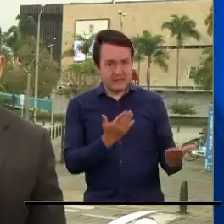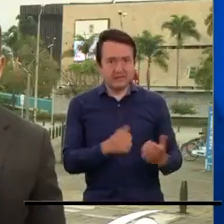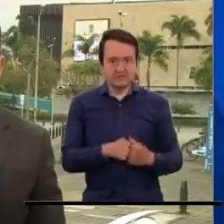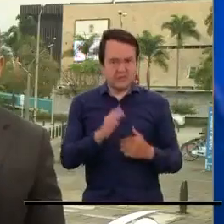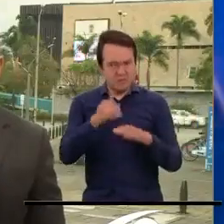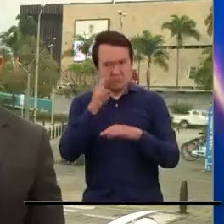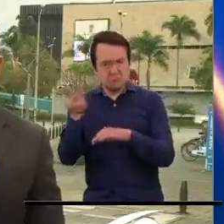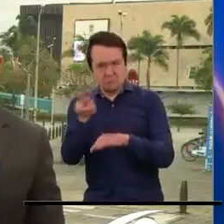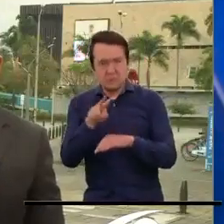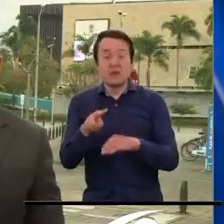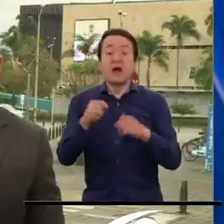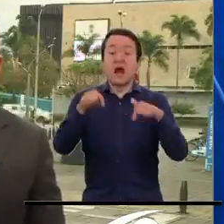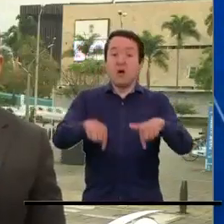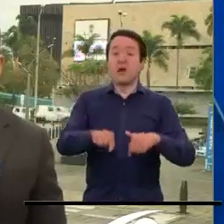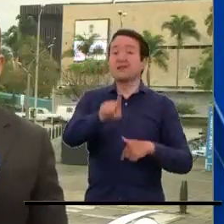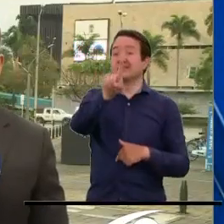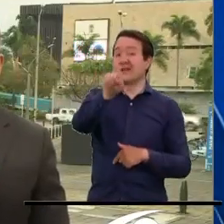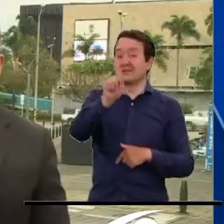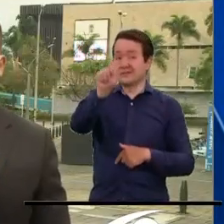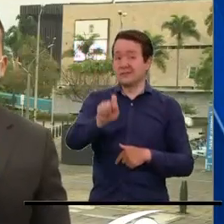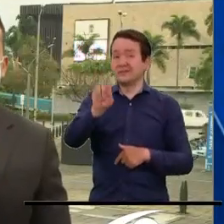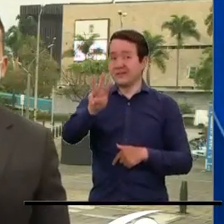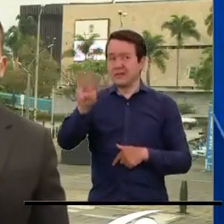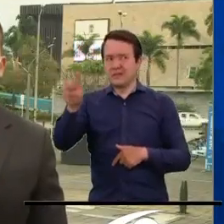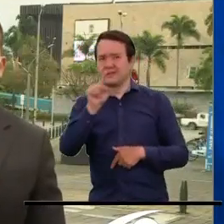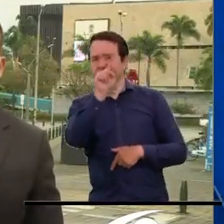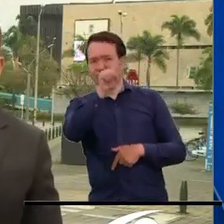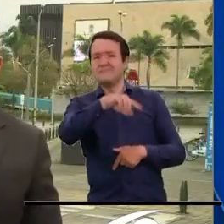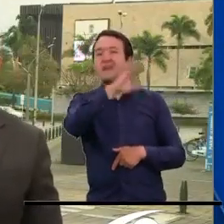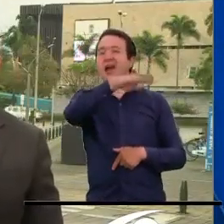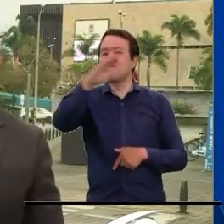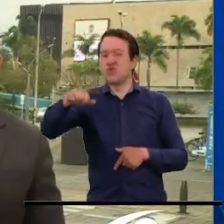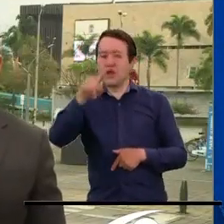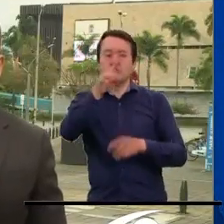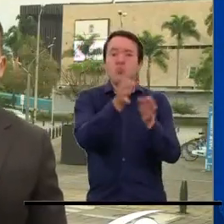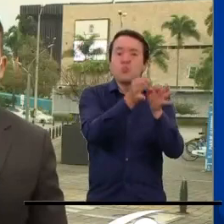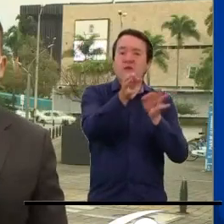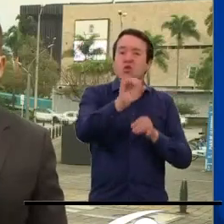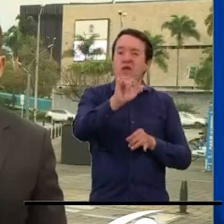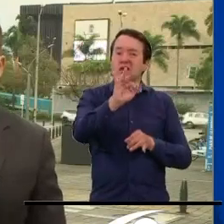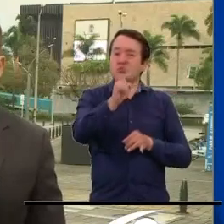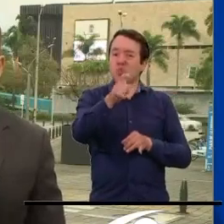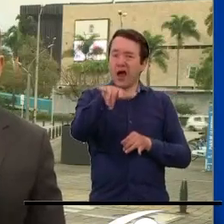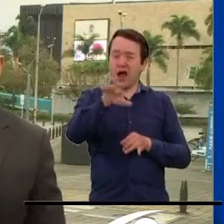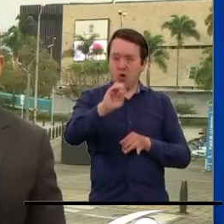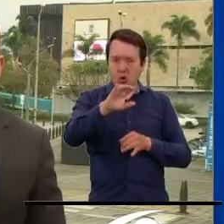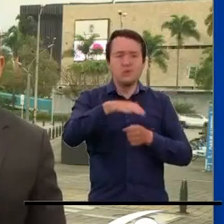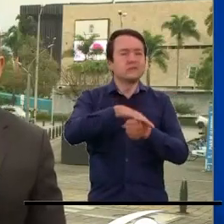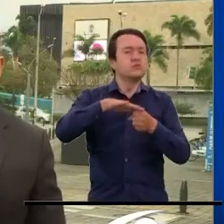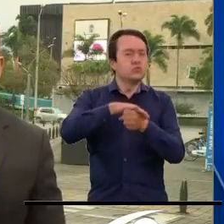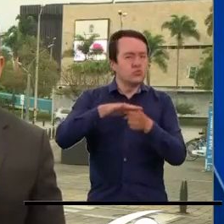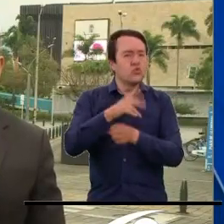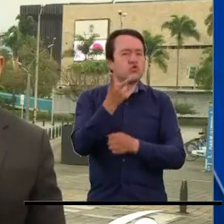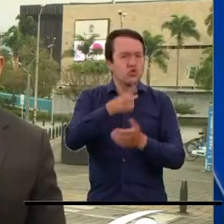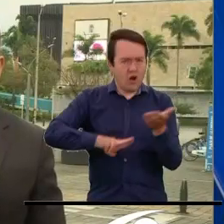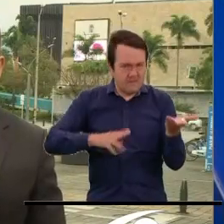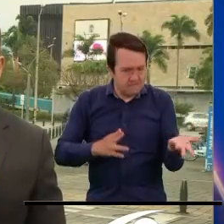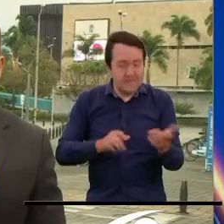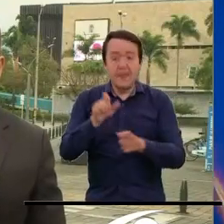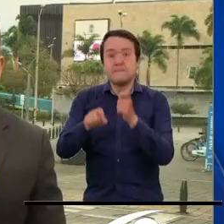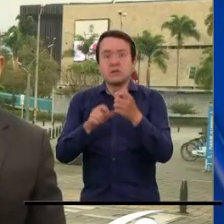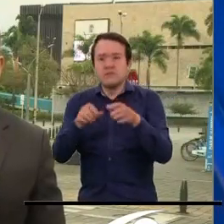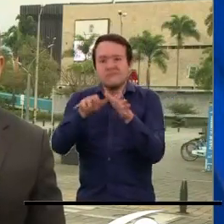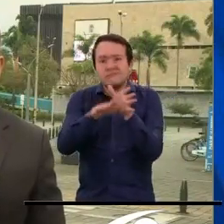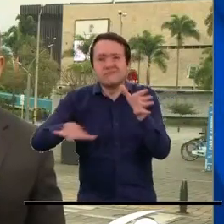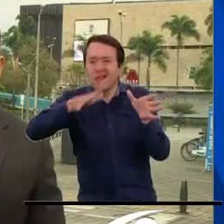Vamos a ir a las 6:33 a Antioquia porque en Ituango se vive un doble drama. A los más de 3.000 desplazados que llegaron buscando refugio se suman